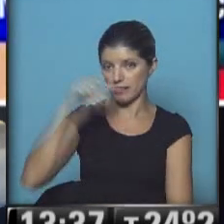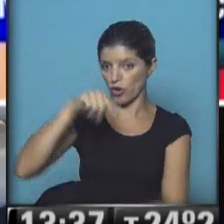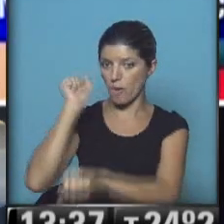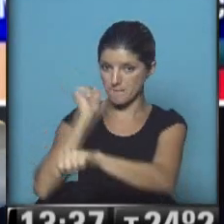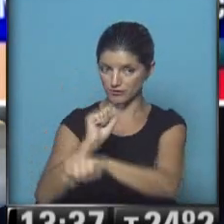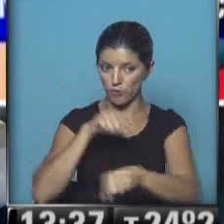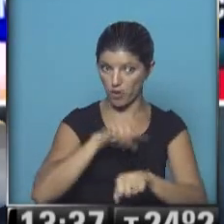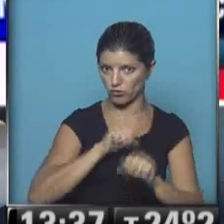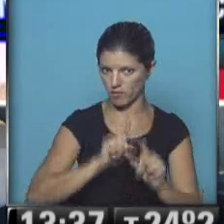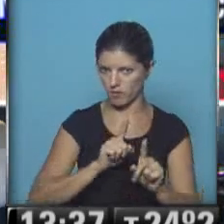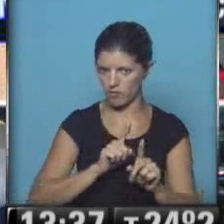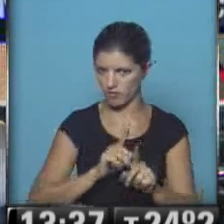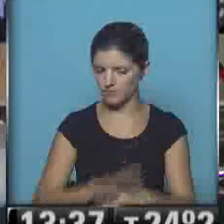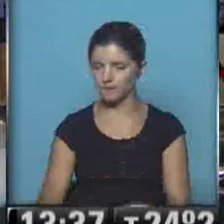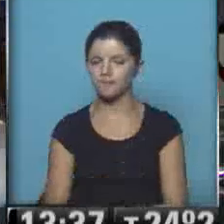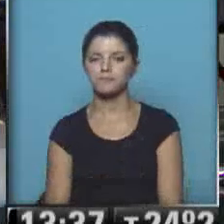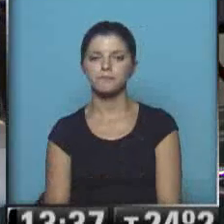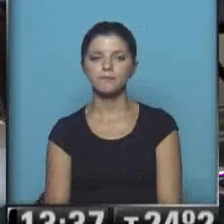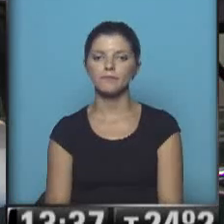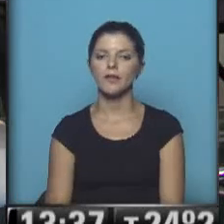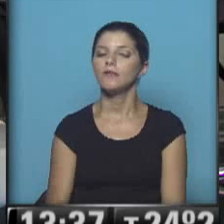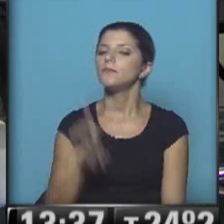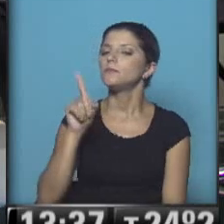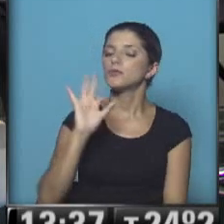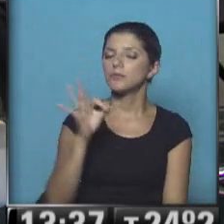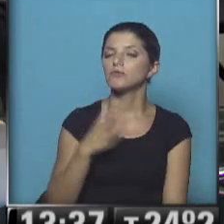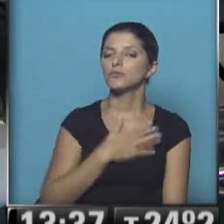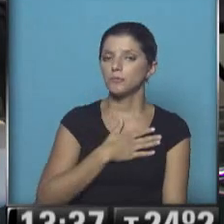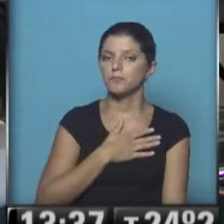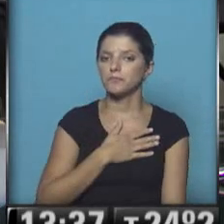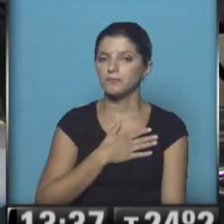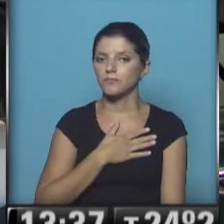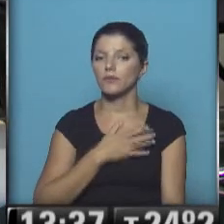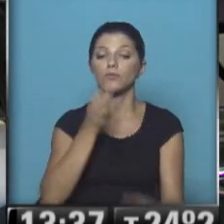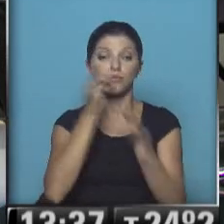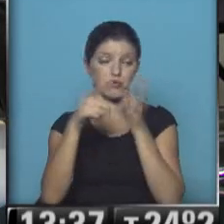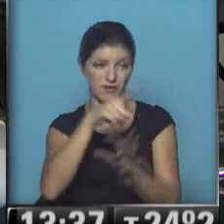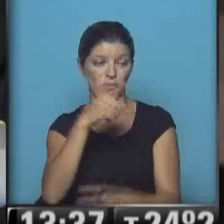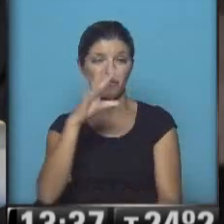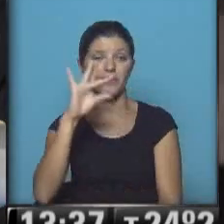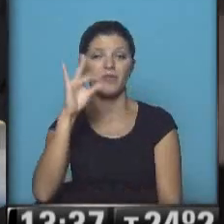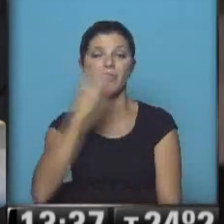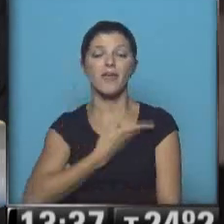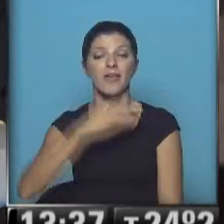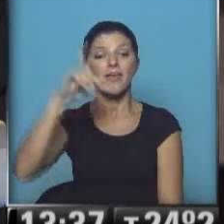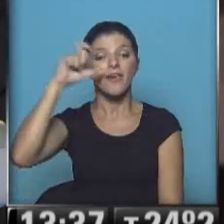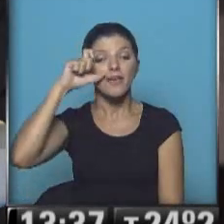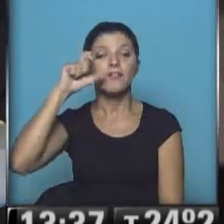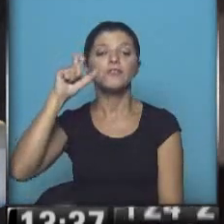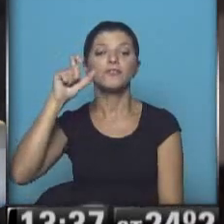este por este hecho no ahora sabes queé te lo ligo con lo que estuvimos hablando con Daniel feierstein y la la libertad de de